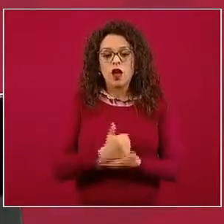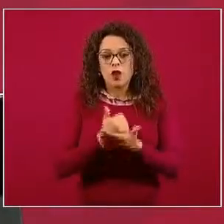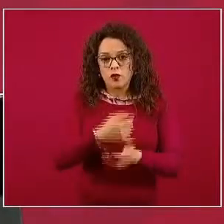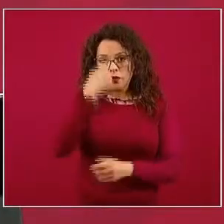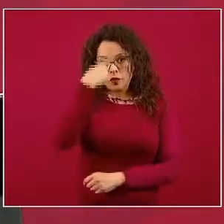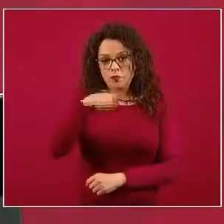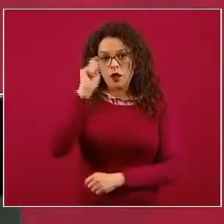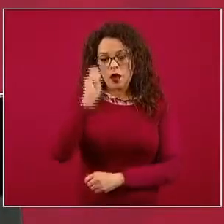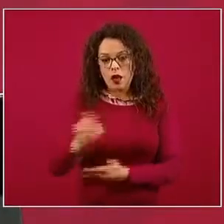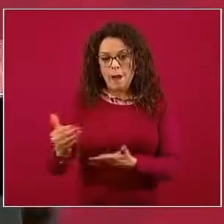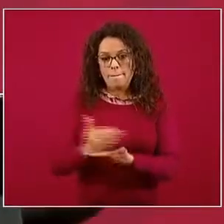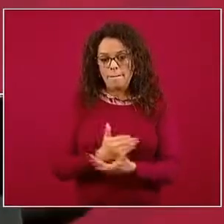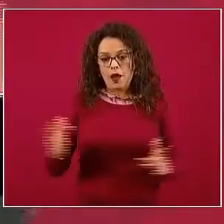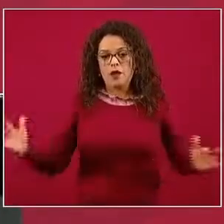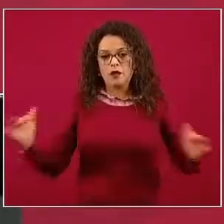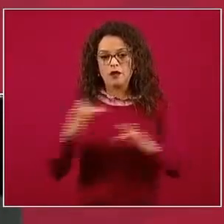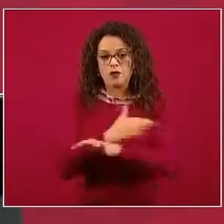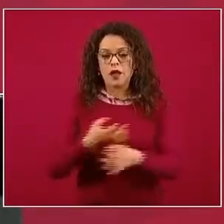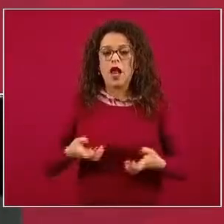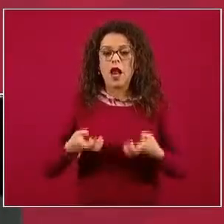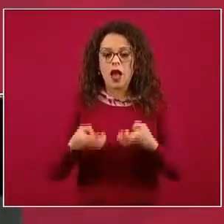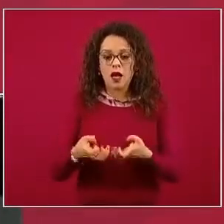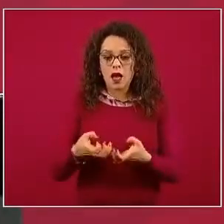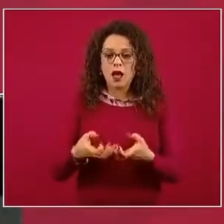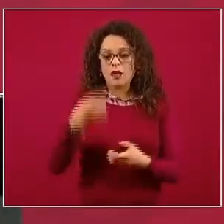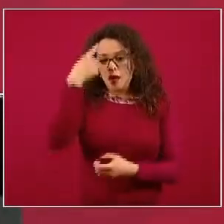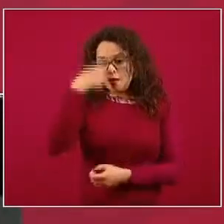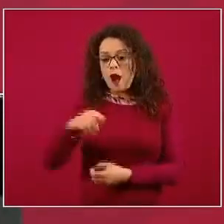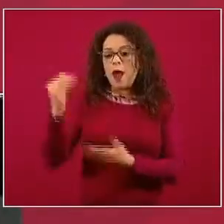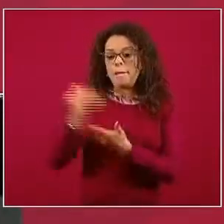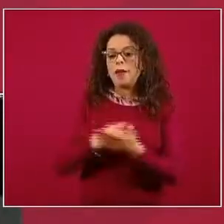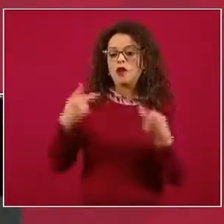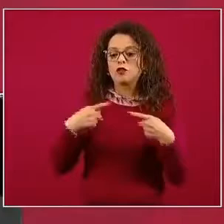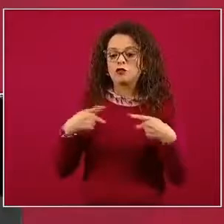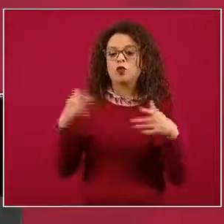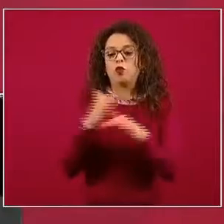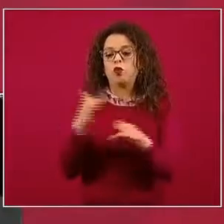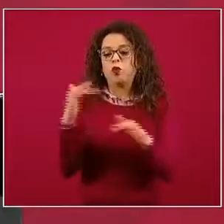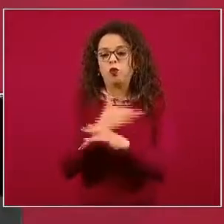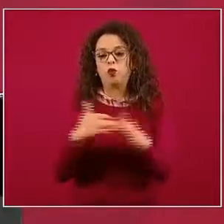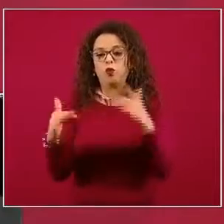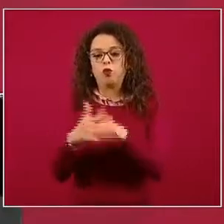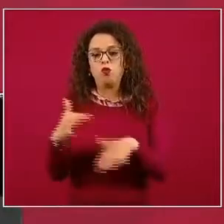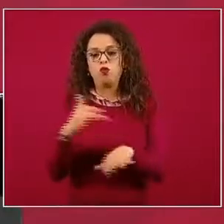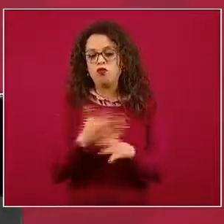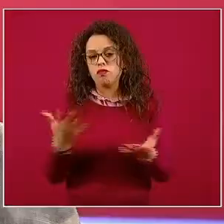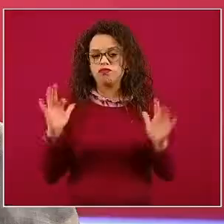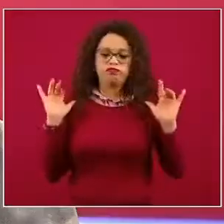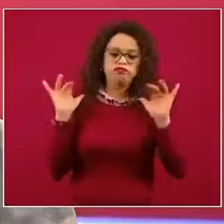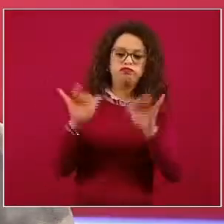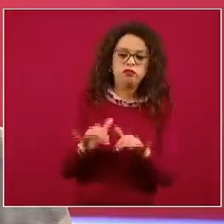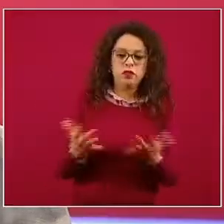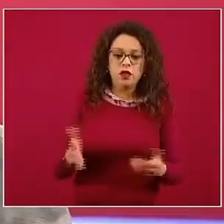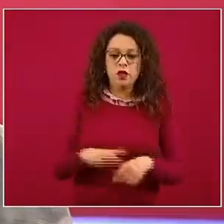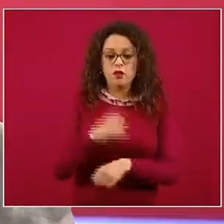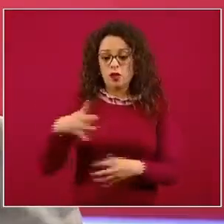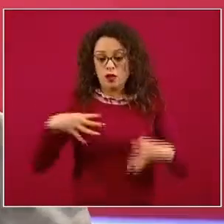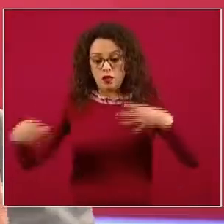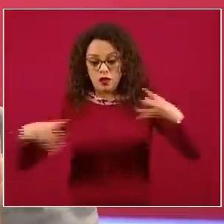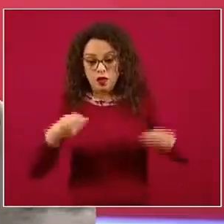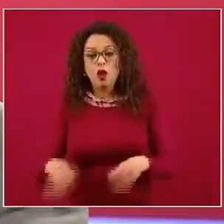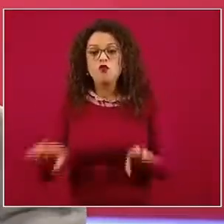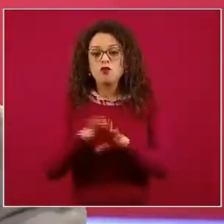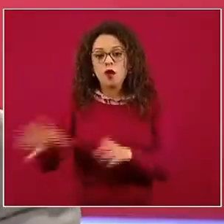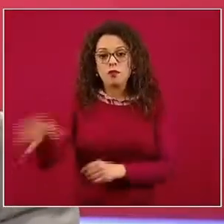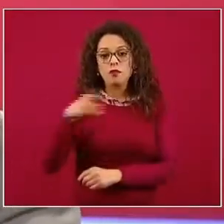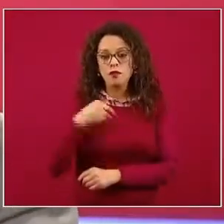movilidad en el espacio público y la congregación de personas. Dado que la transmisión es por vía respiratoria y de persona a persona,